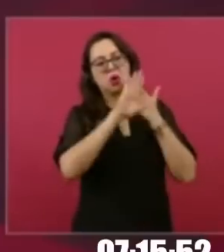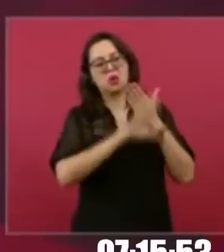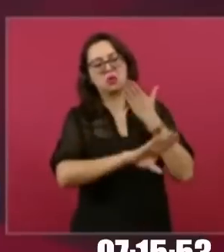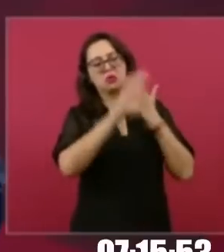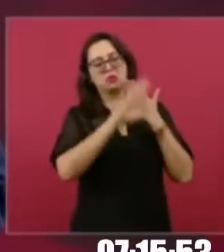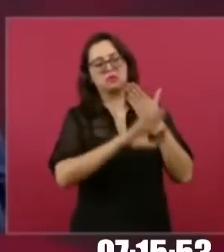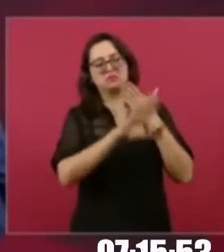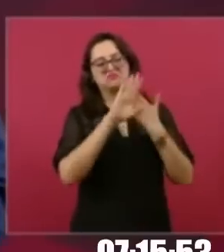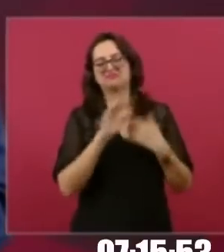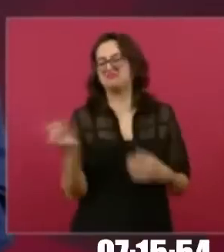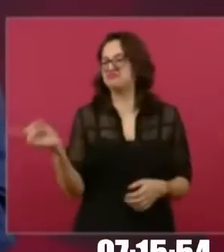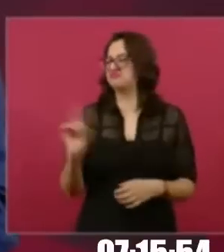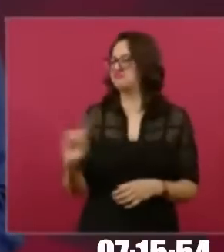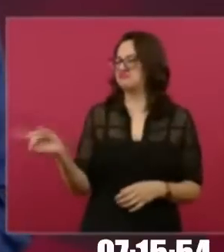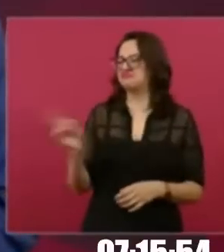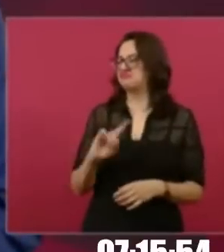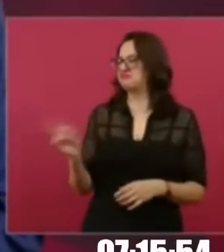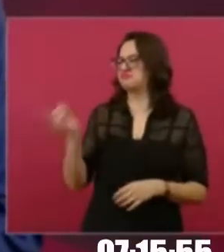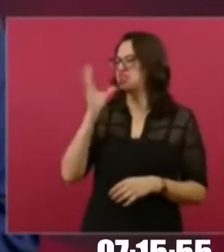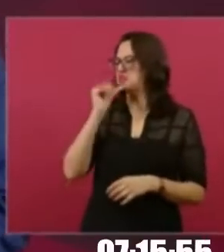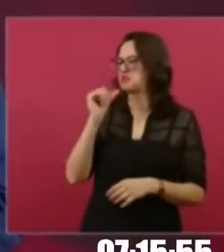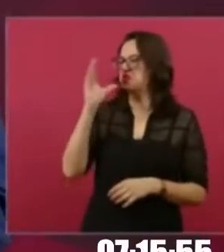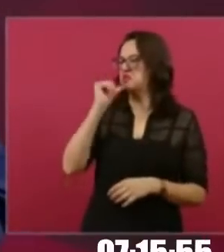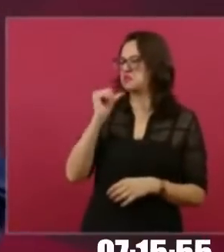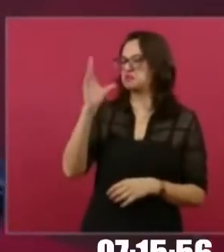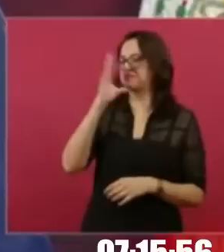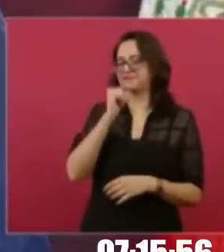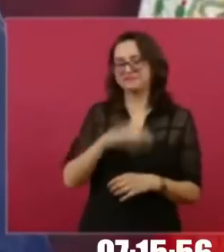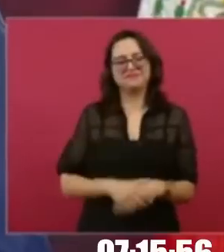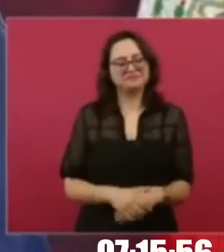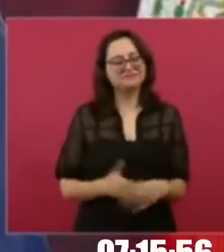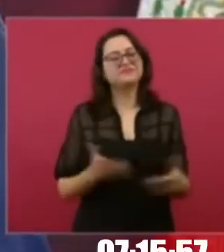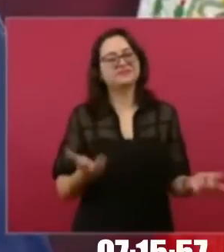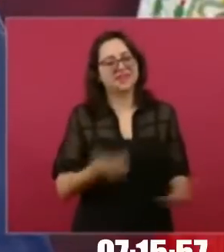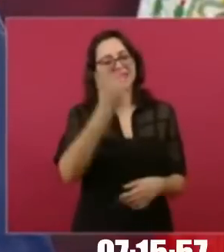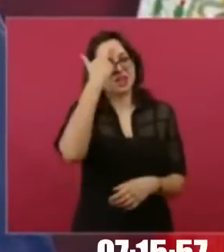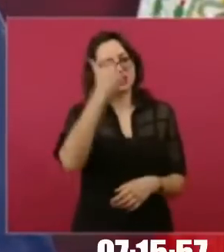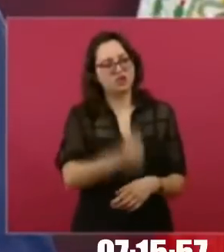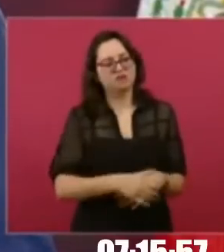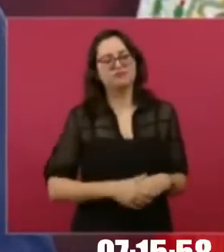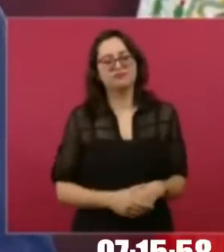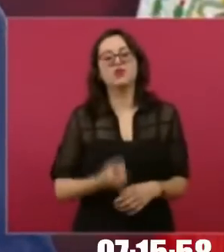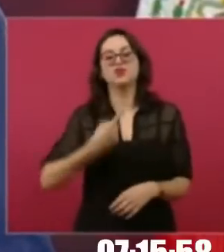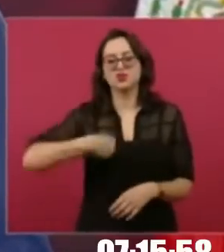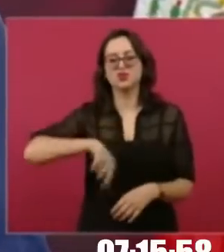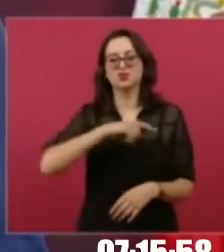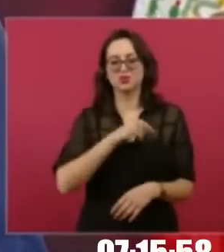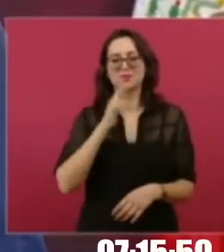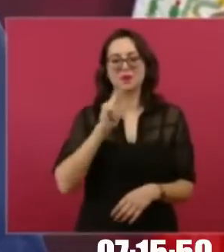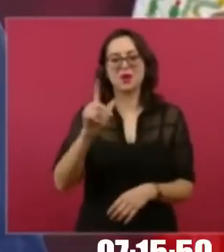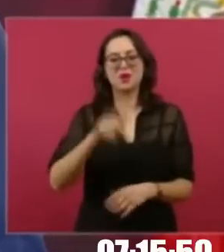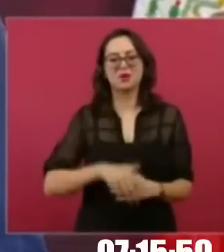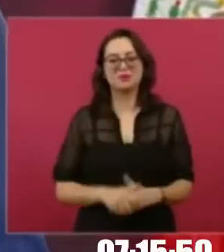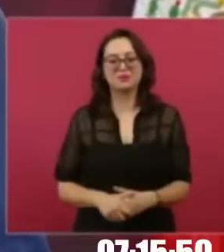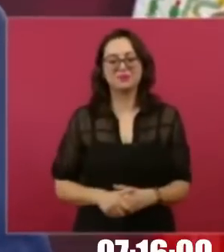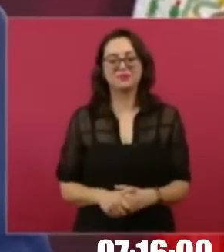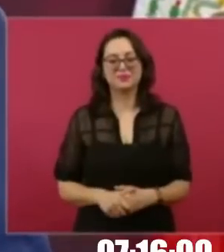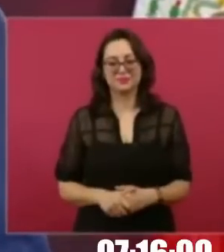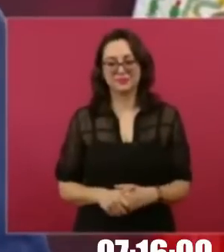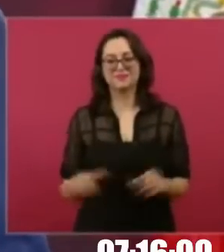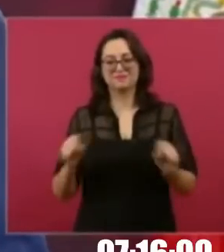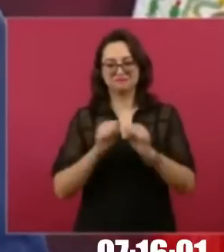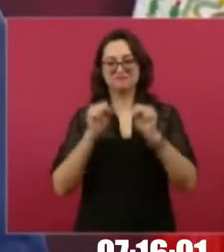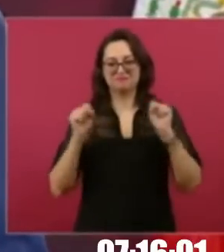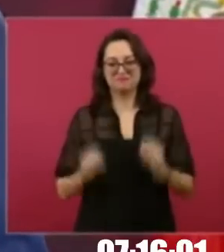no va a ser como el de Dinamarca ni como el de Canadá va a ser mejor del